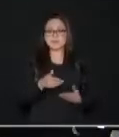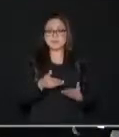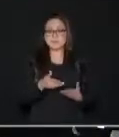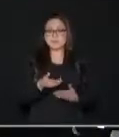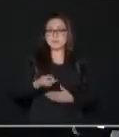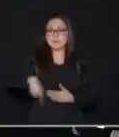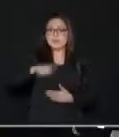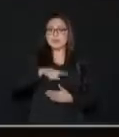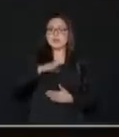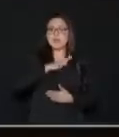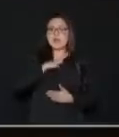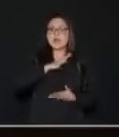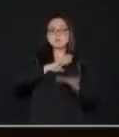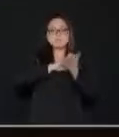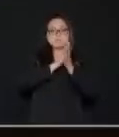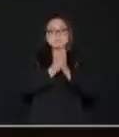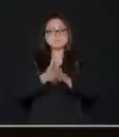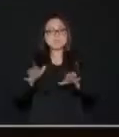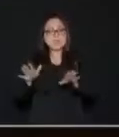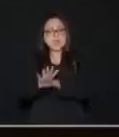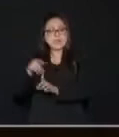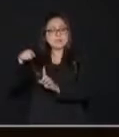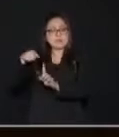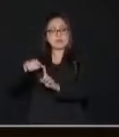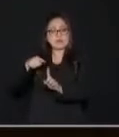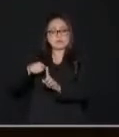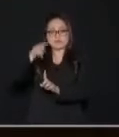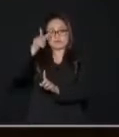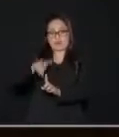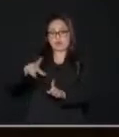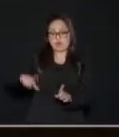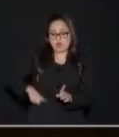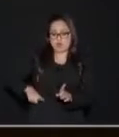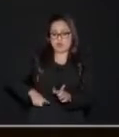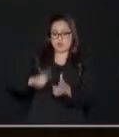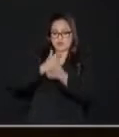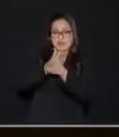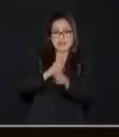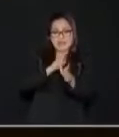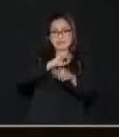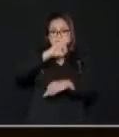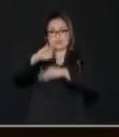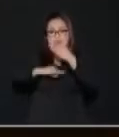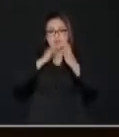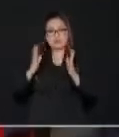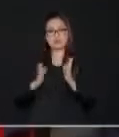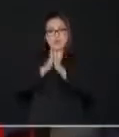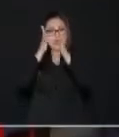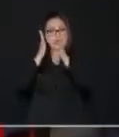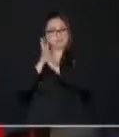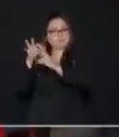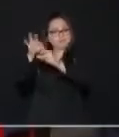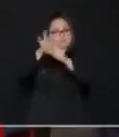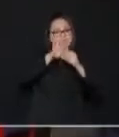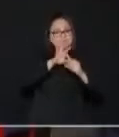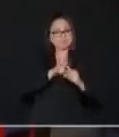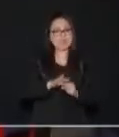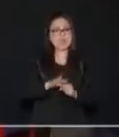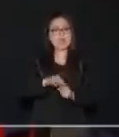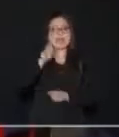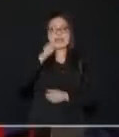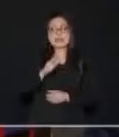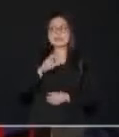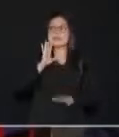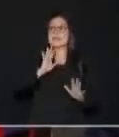transitaremos hacia una verdadera democracia se acabará la